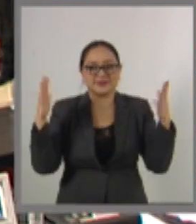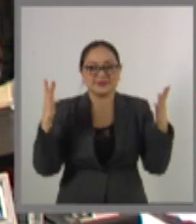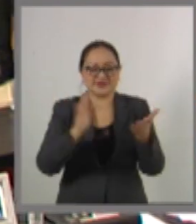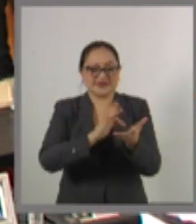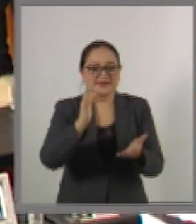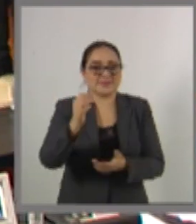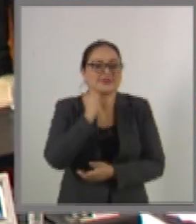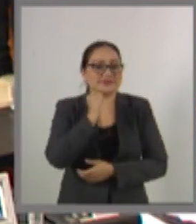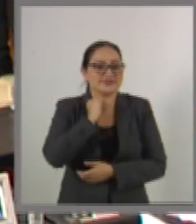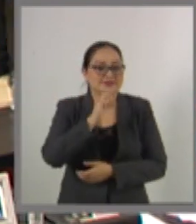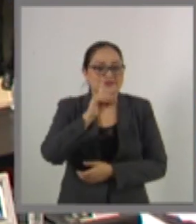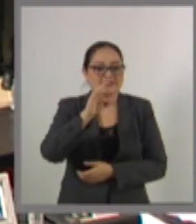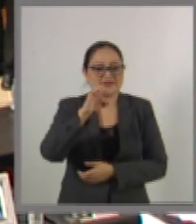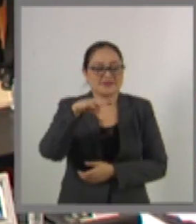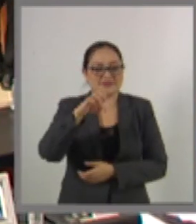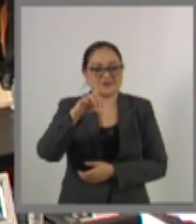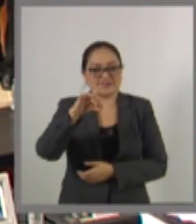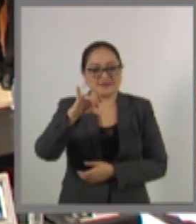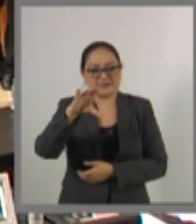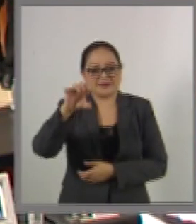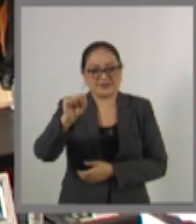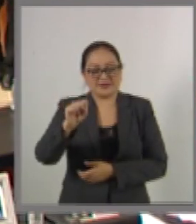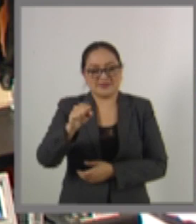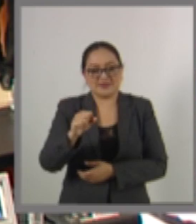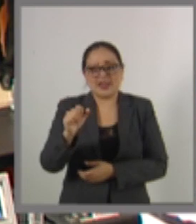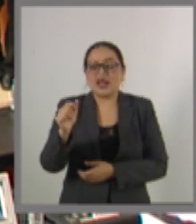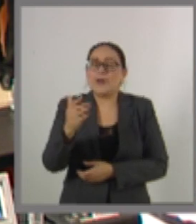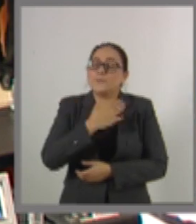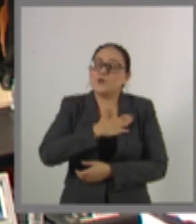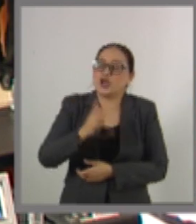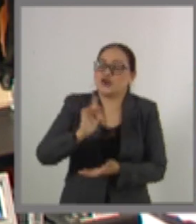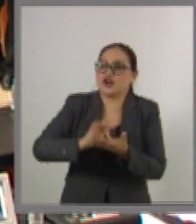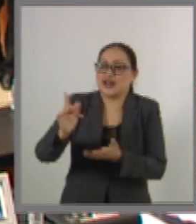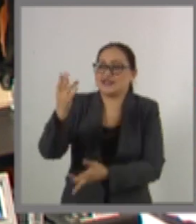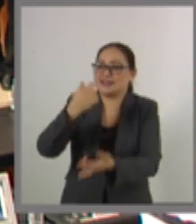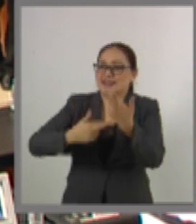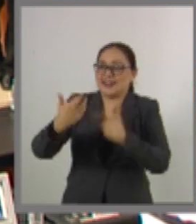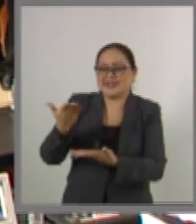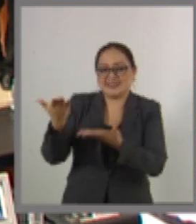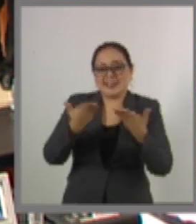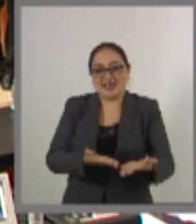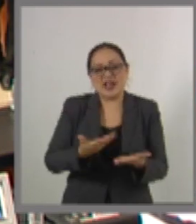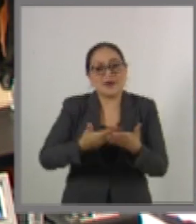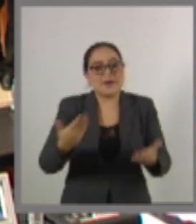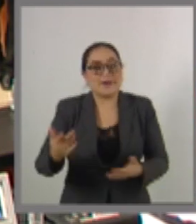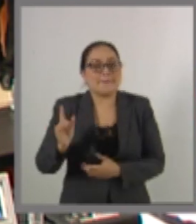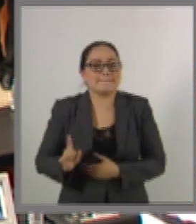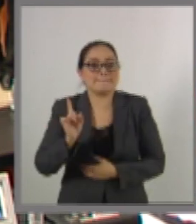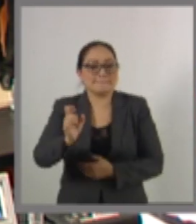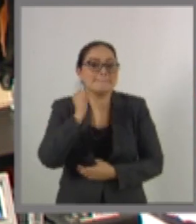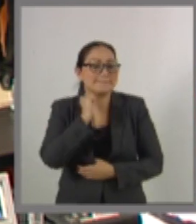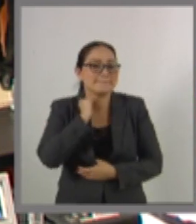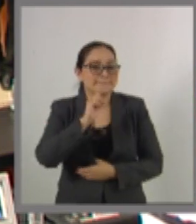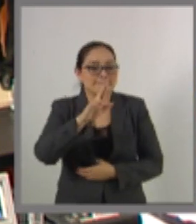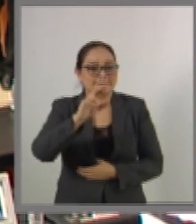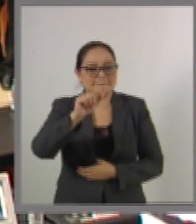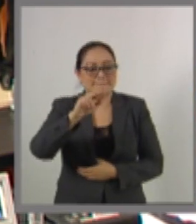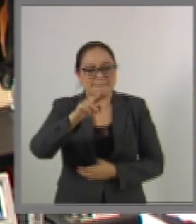Gracias, senador de Medici. Ya lo extrañábamos. Qué bueno que regresó usted. Tiene el uso de la palabra el senador Raúl Morón.